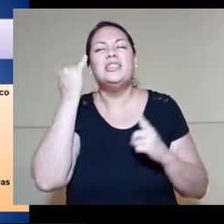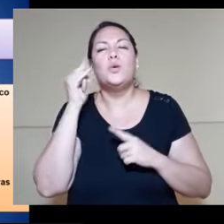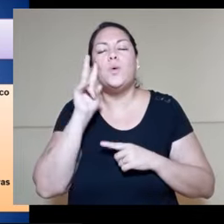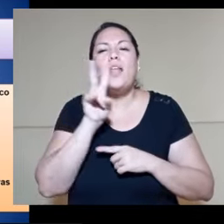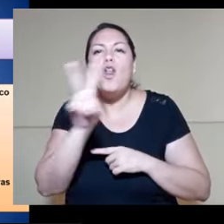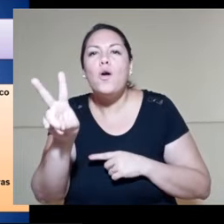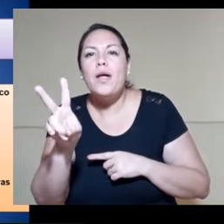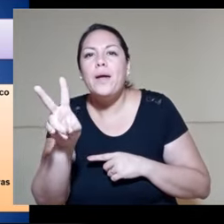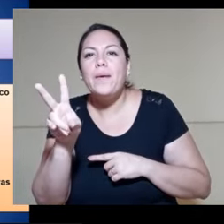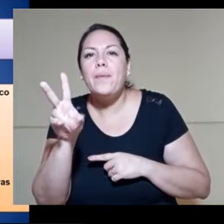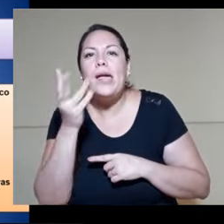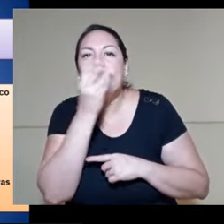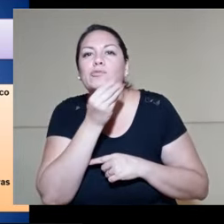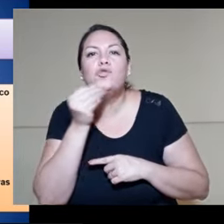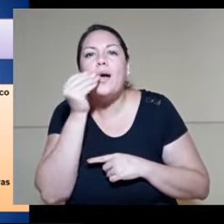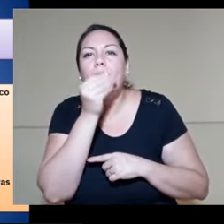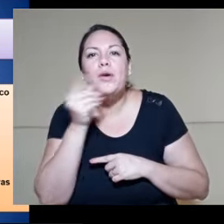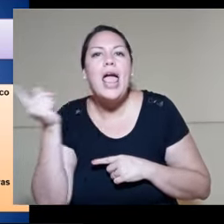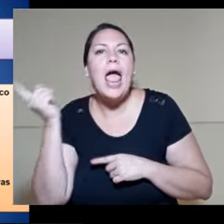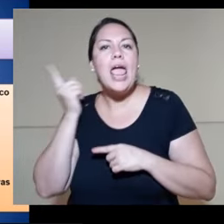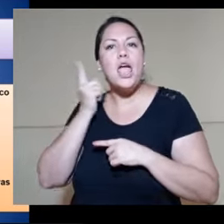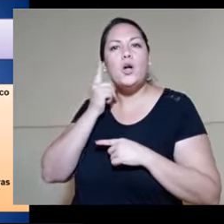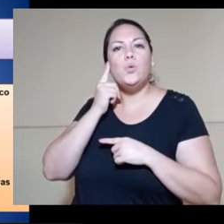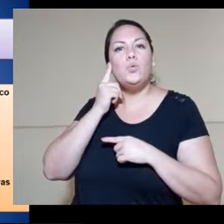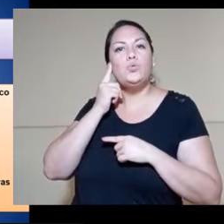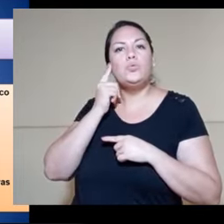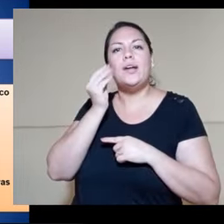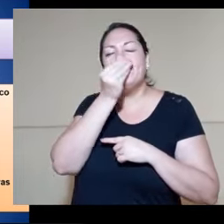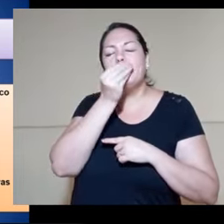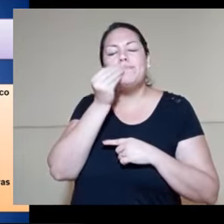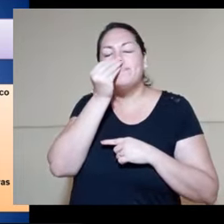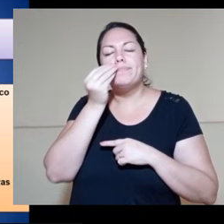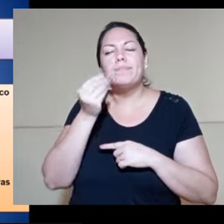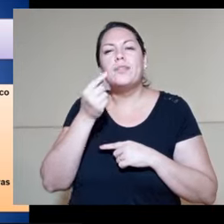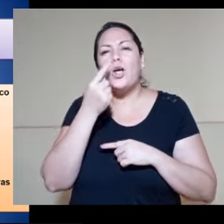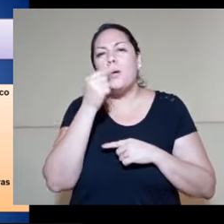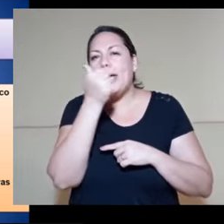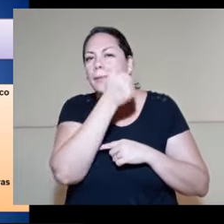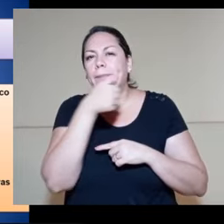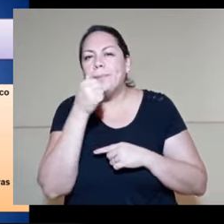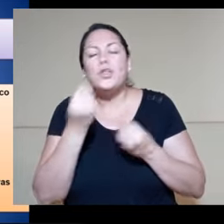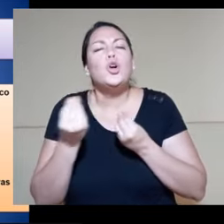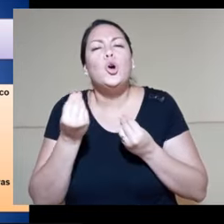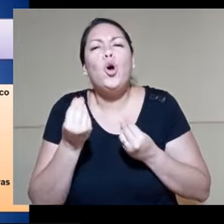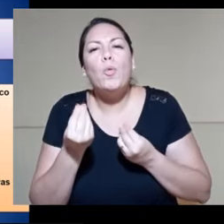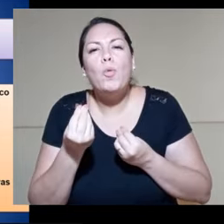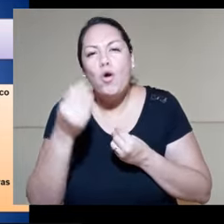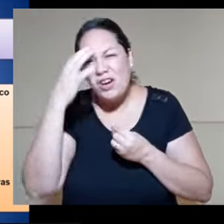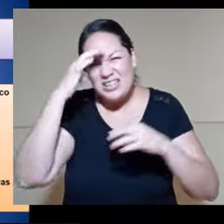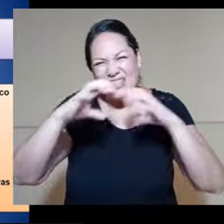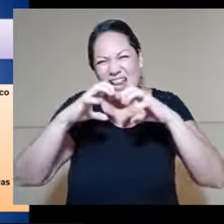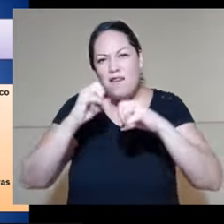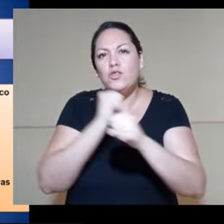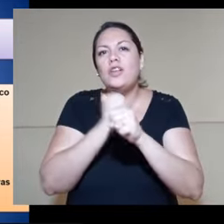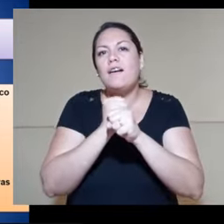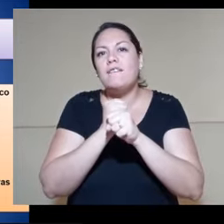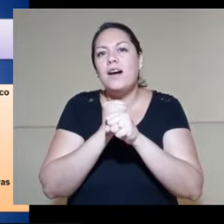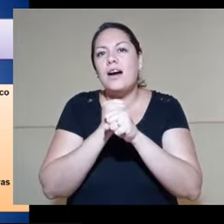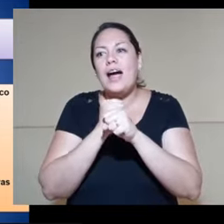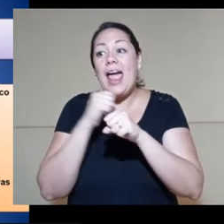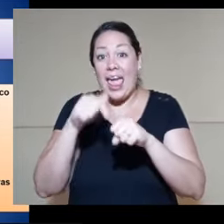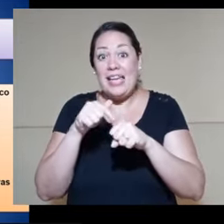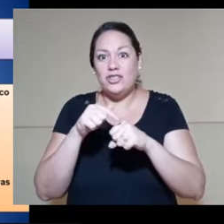lo que está viendo, lo que está escuchando, lo que está oliendo, lo que está degustando. Es decir, cómo tomamos